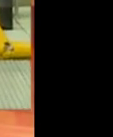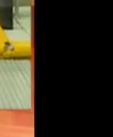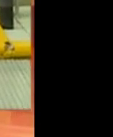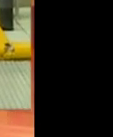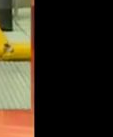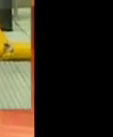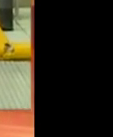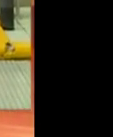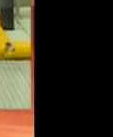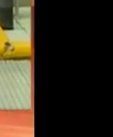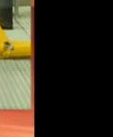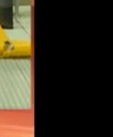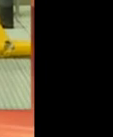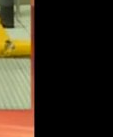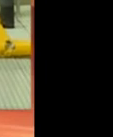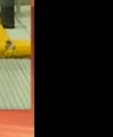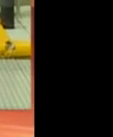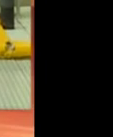que recorriste?